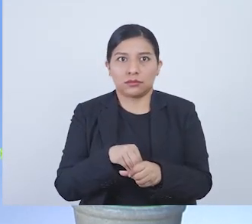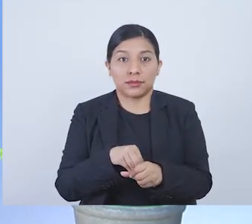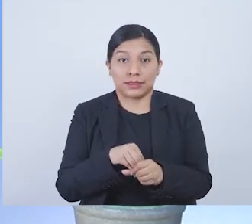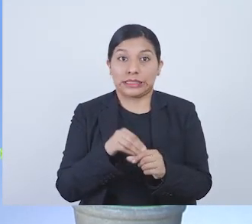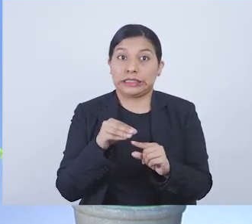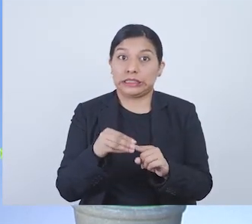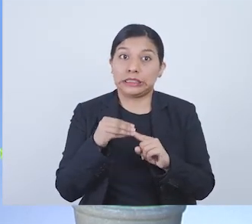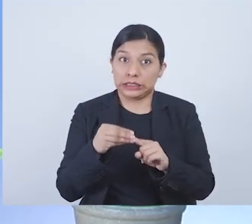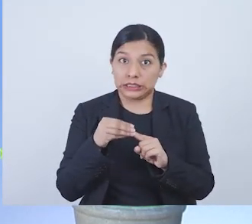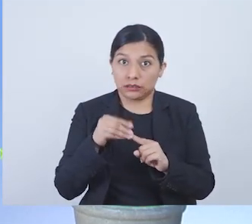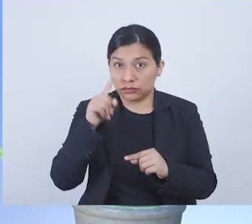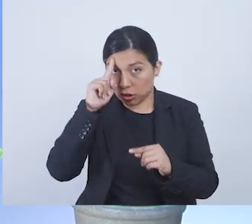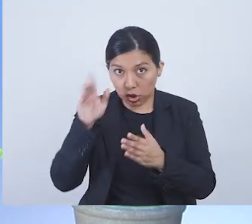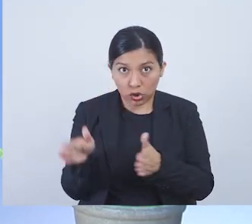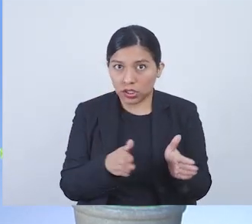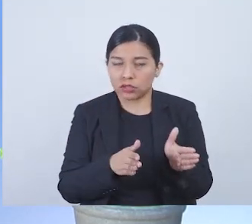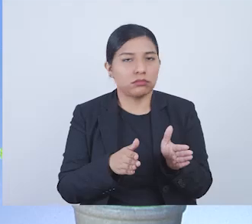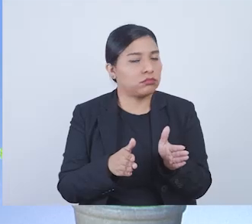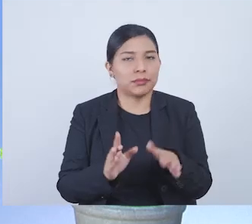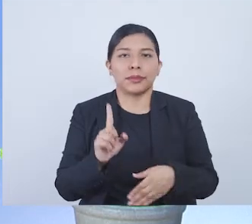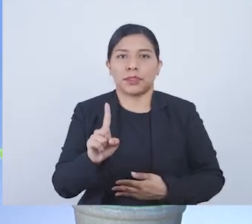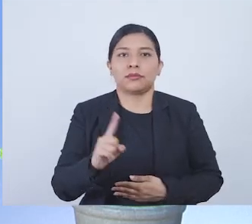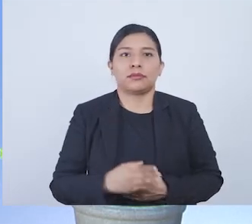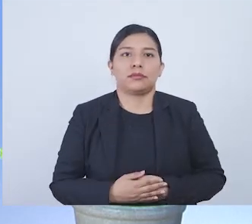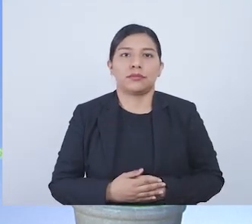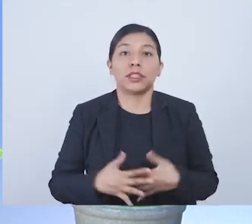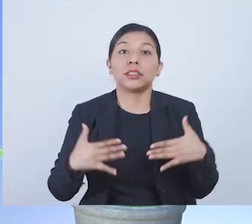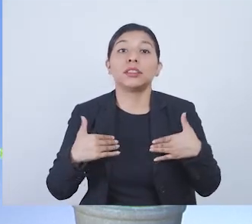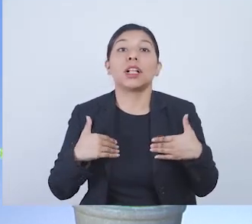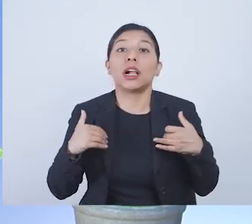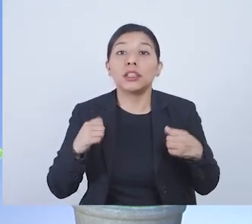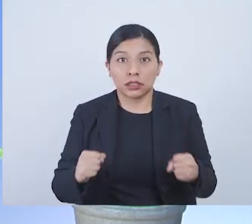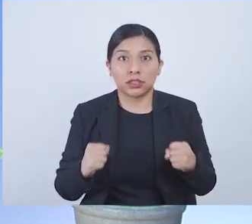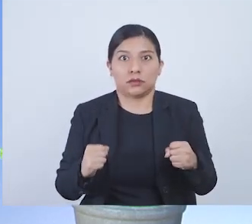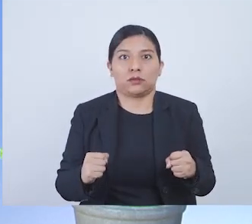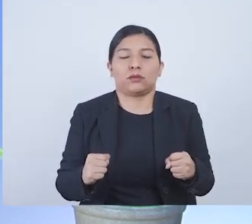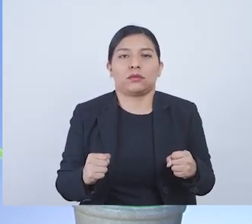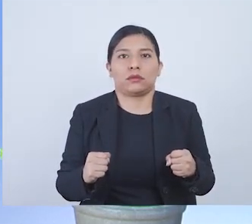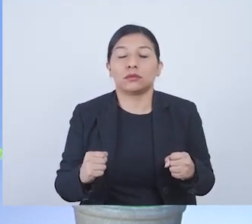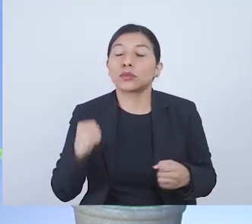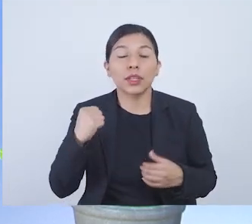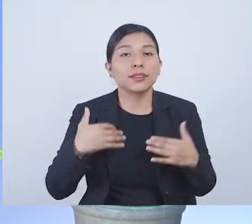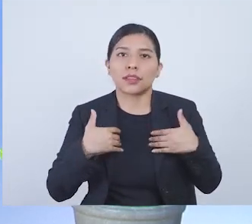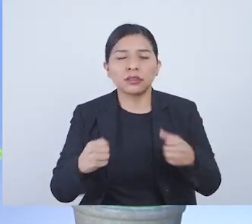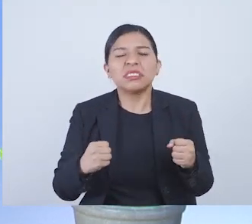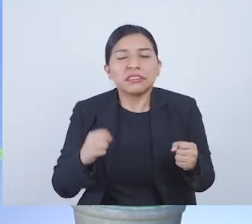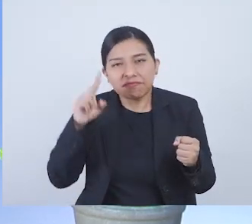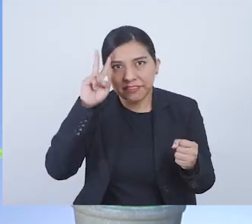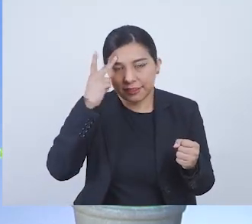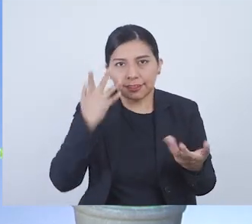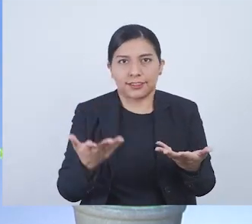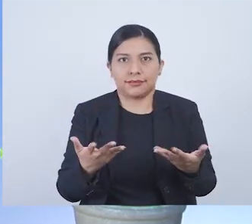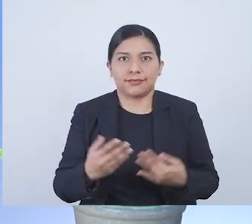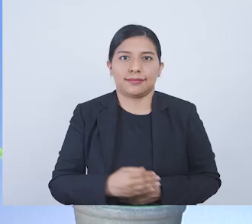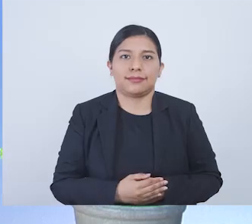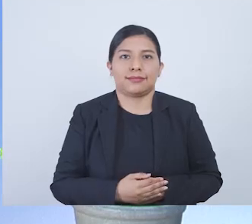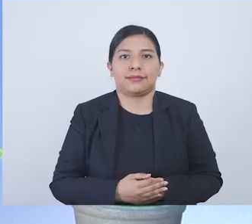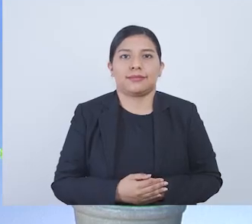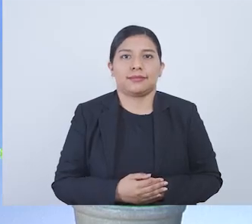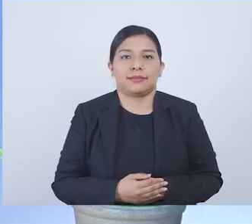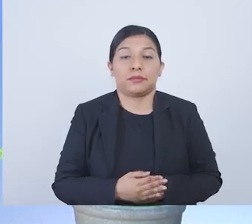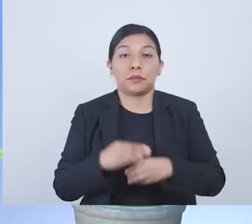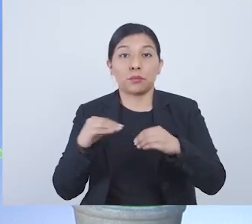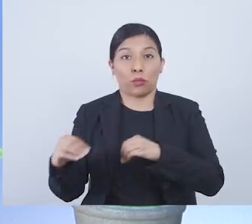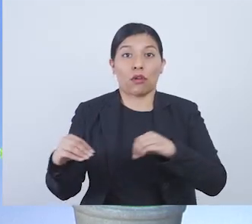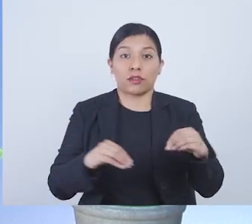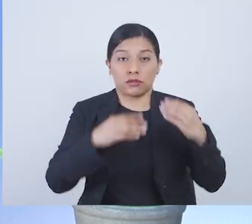especialmente, y no tiene un orden. Primero, la salud, propicia la salud. ¿En qué sentido? A través del